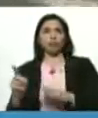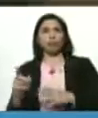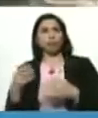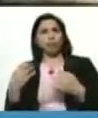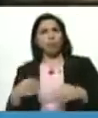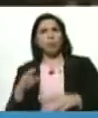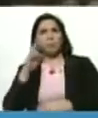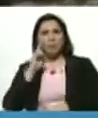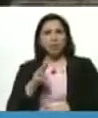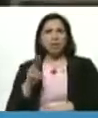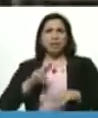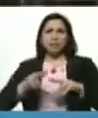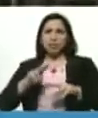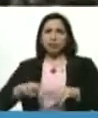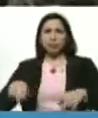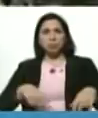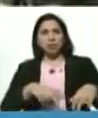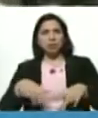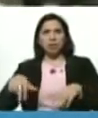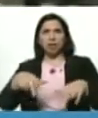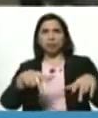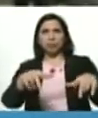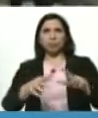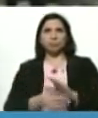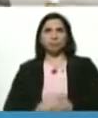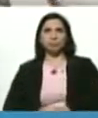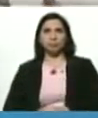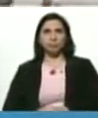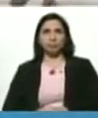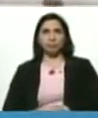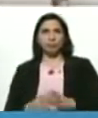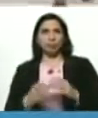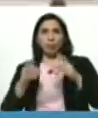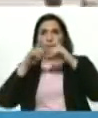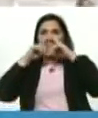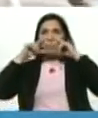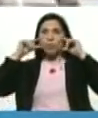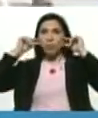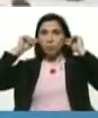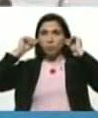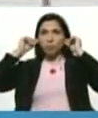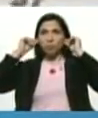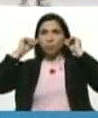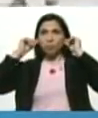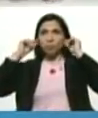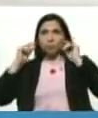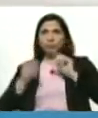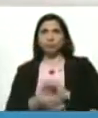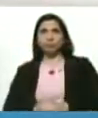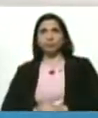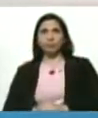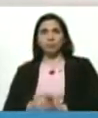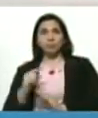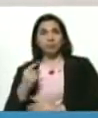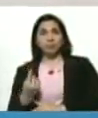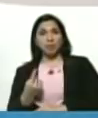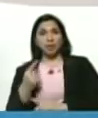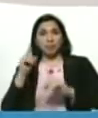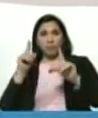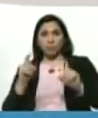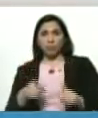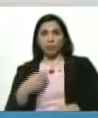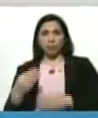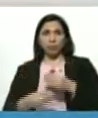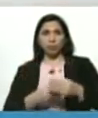niños niñas allí paseando todos con su tapa boca todos con su protección ese fue el primer ensayo que hicimos hace